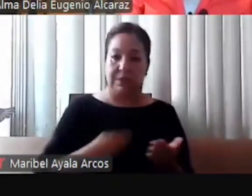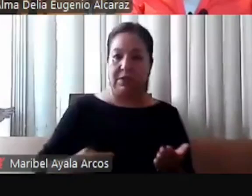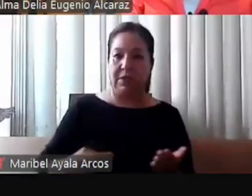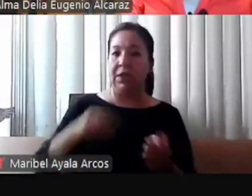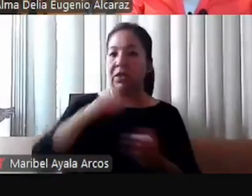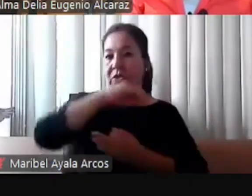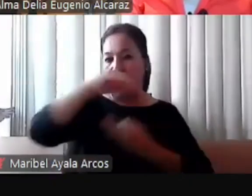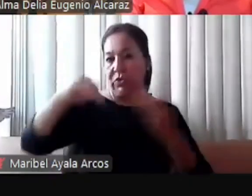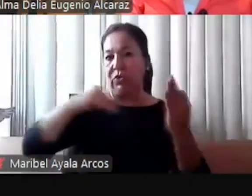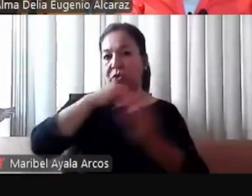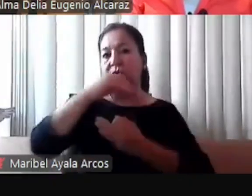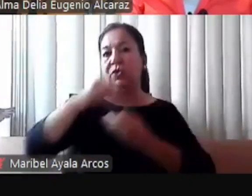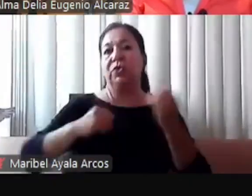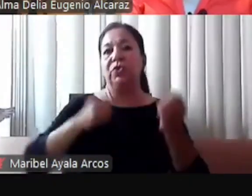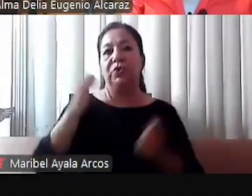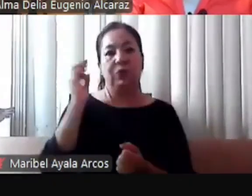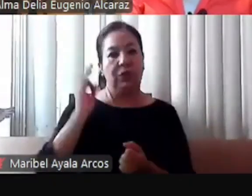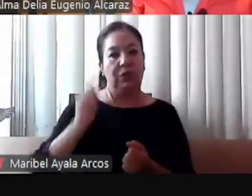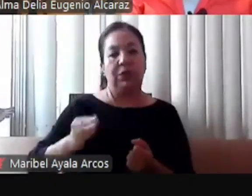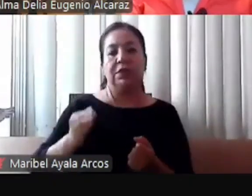por unanimidad de votos.